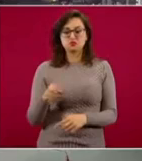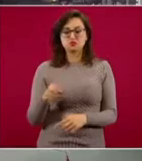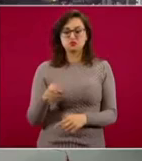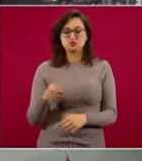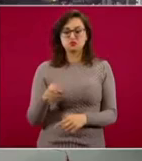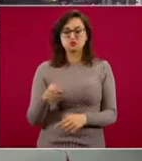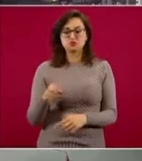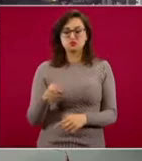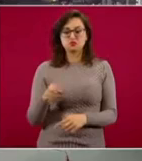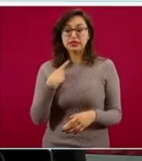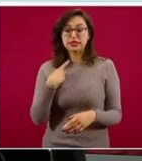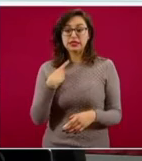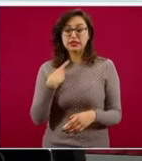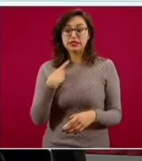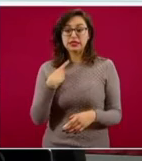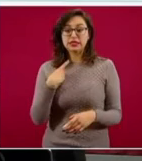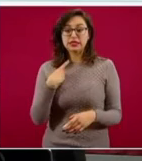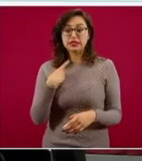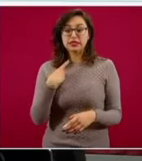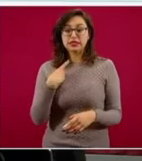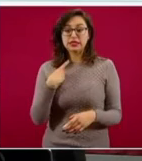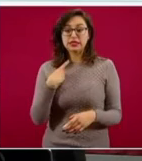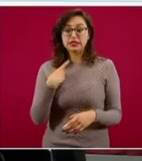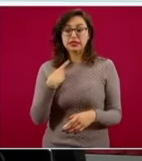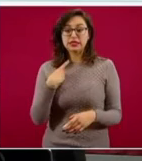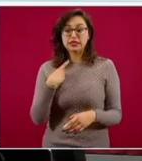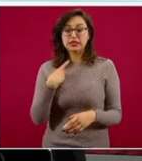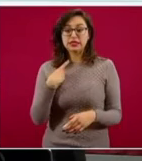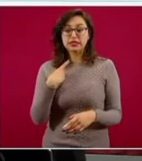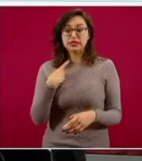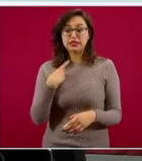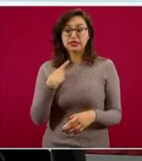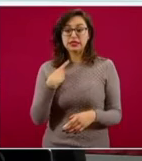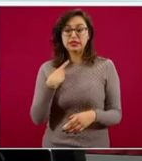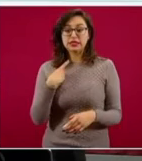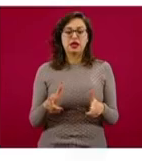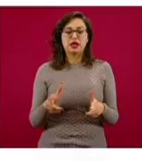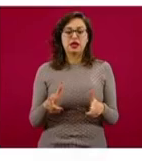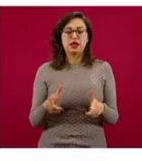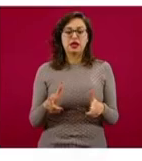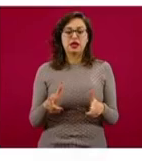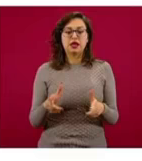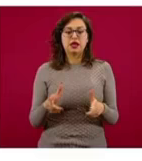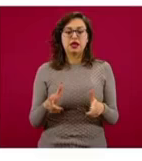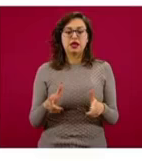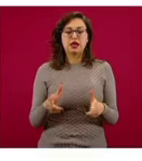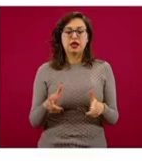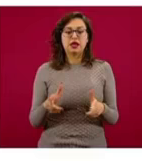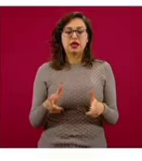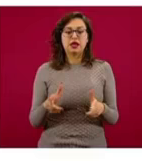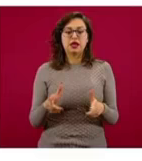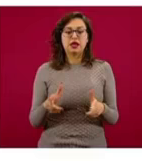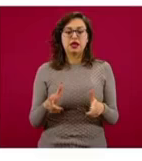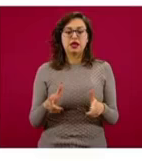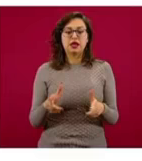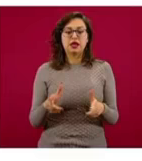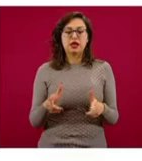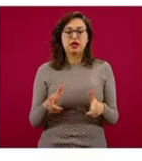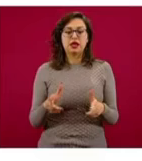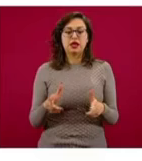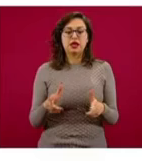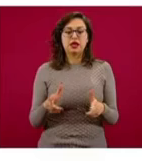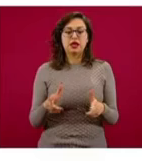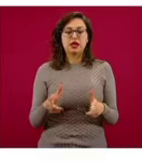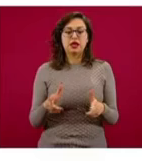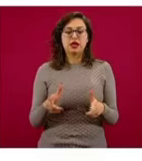destacando los estados de Chiapas y de Campeche con 98% de disponibilidad para este tipo de camas.